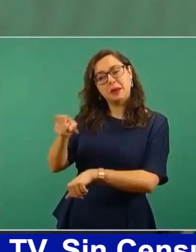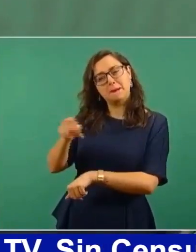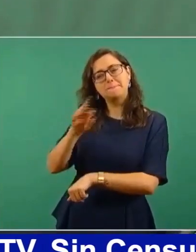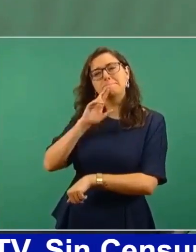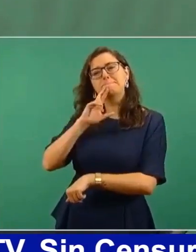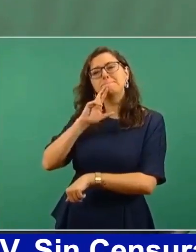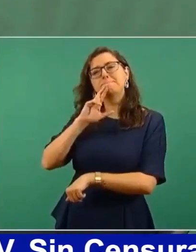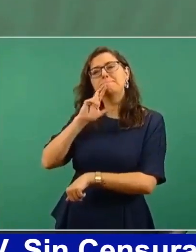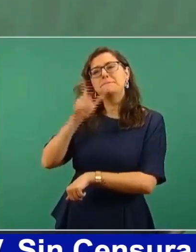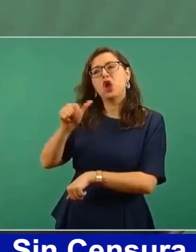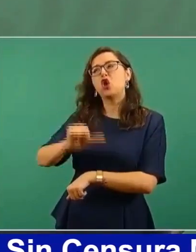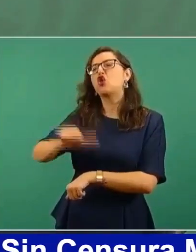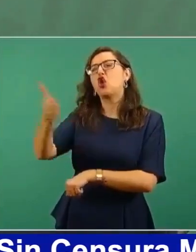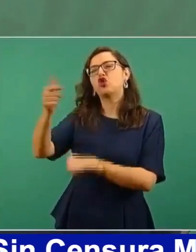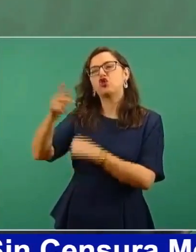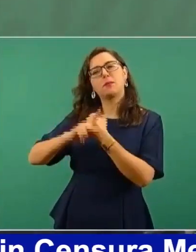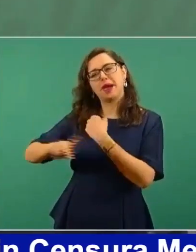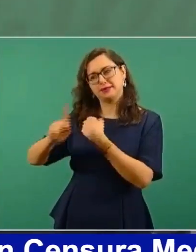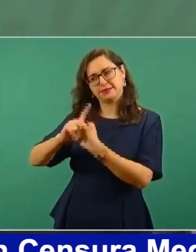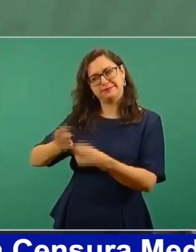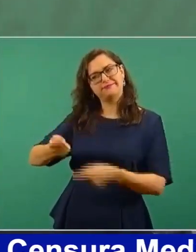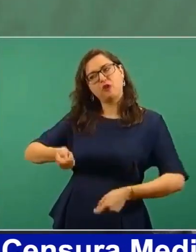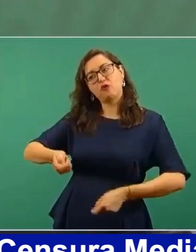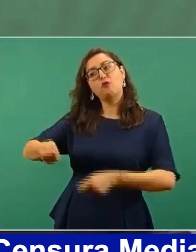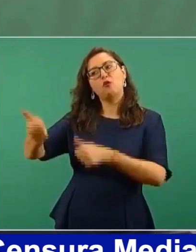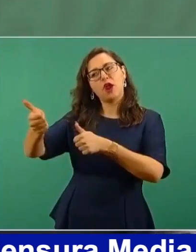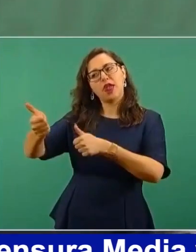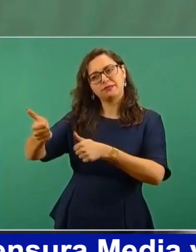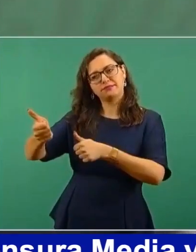porque seguramente grabaron la llamada.